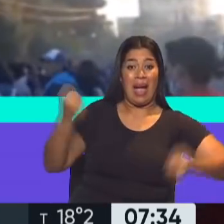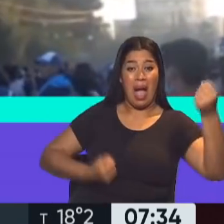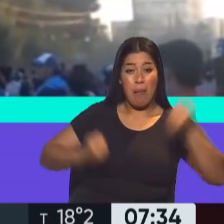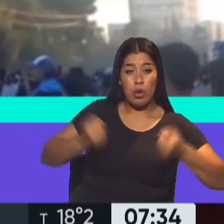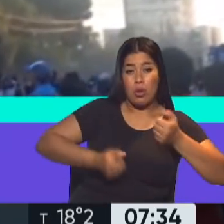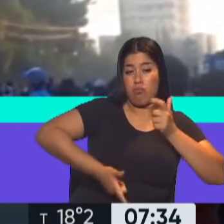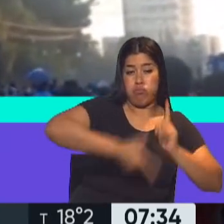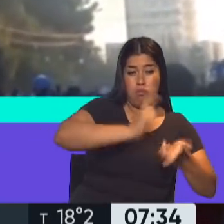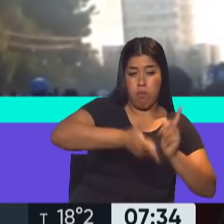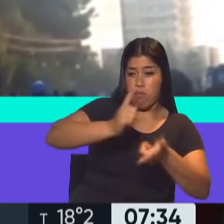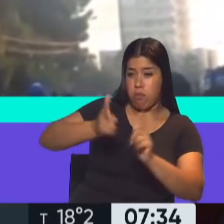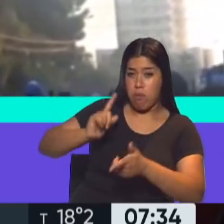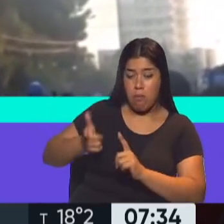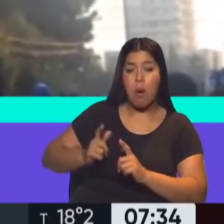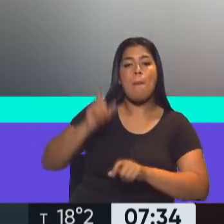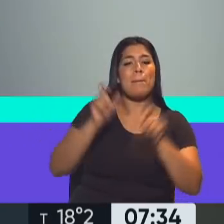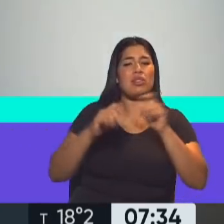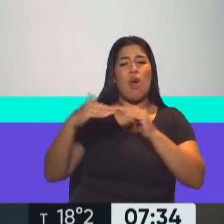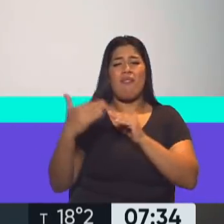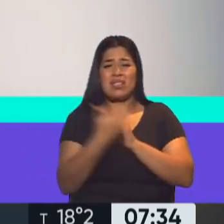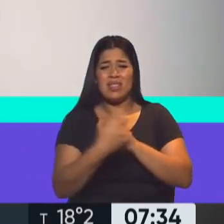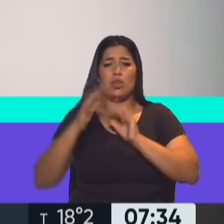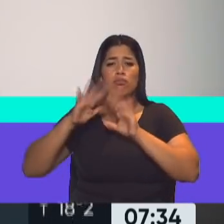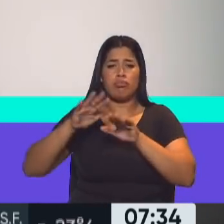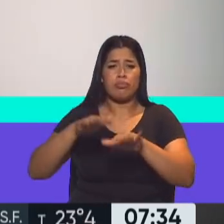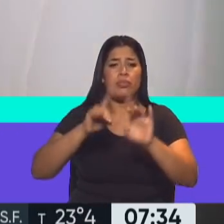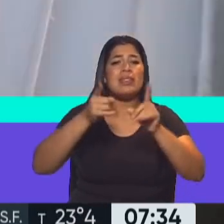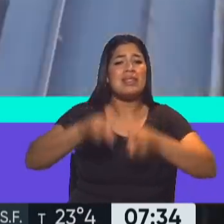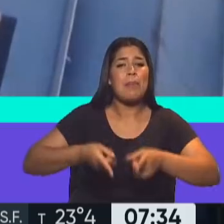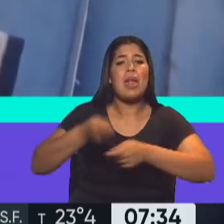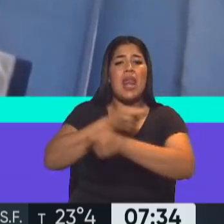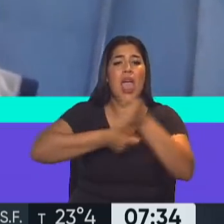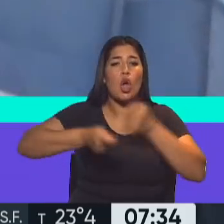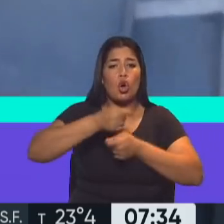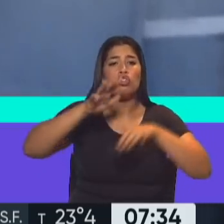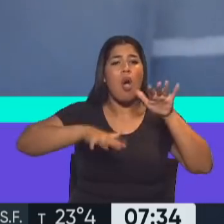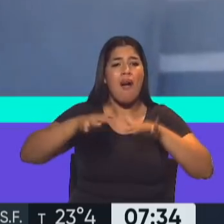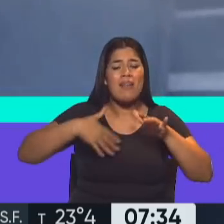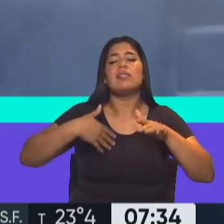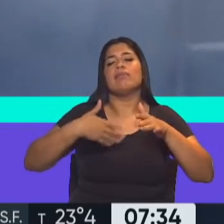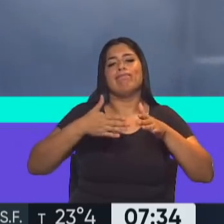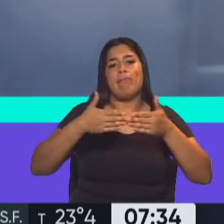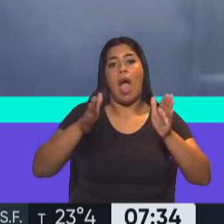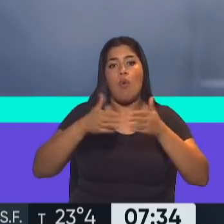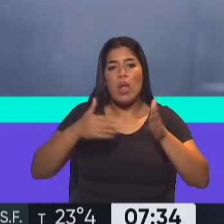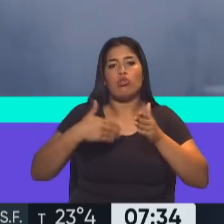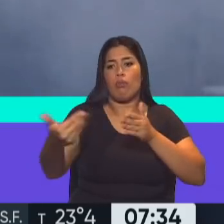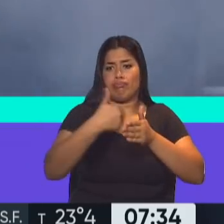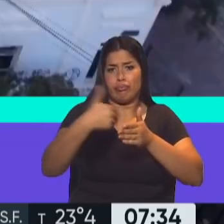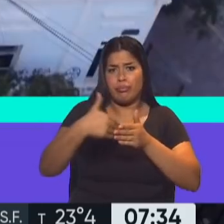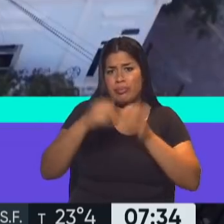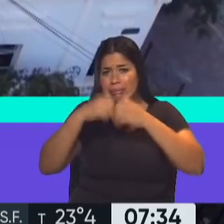a vecinos que participaban de las protestas y el ingreso a comercios donde la gente intentaba refugiarse. Los vecinos reclaman